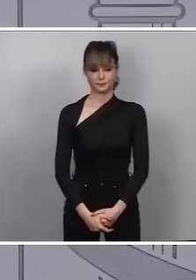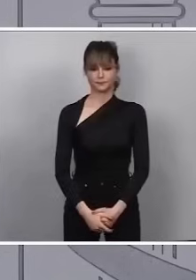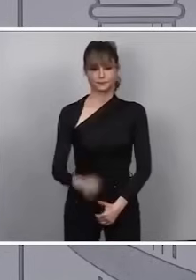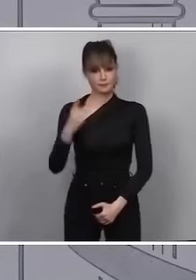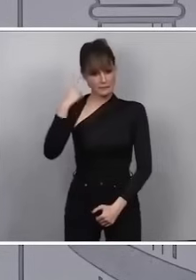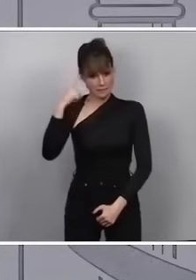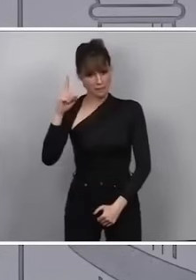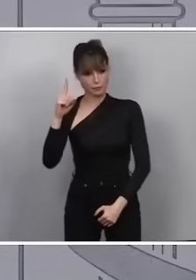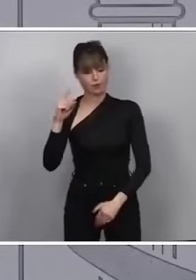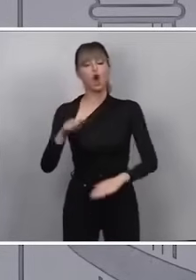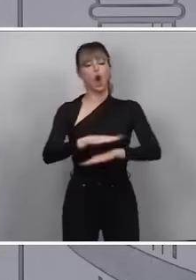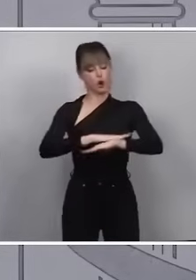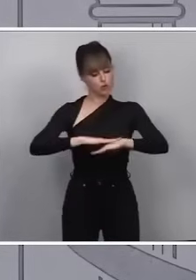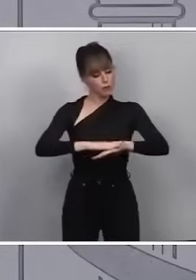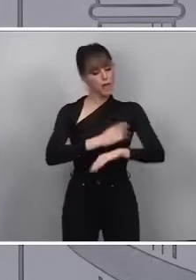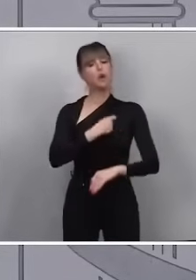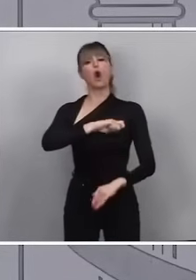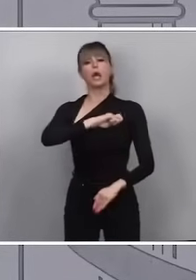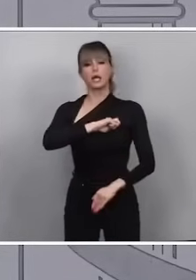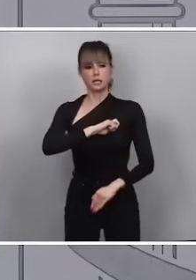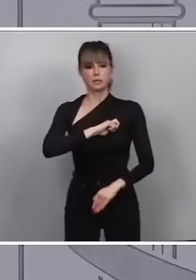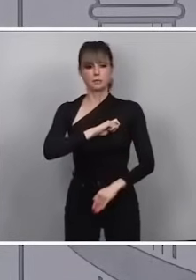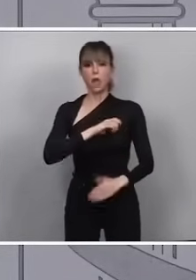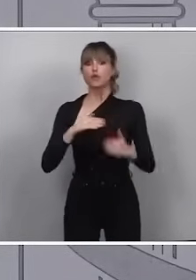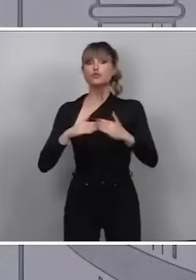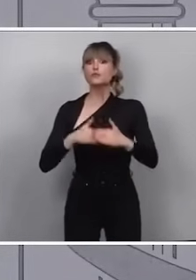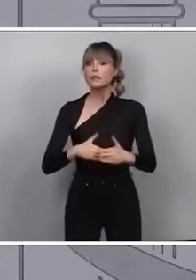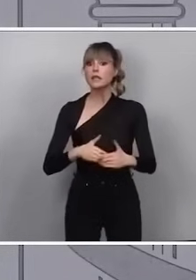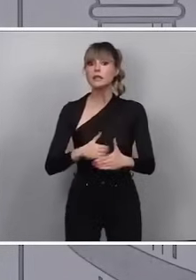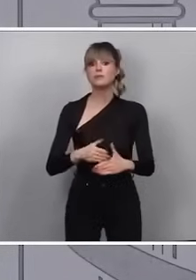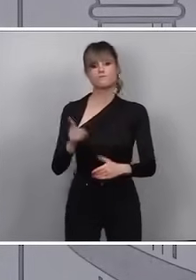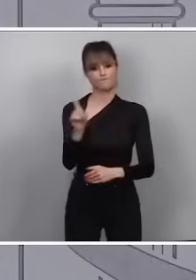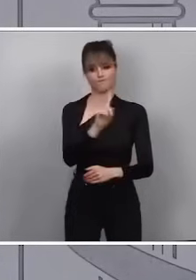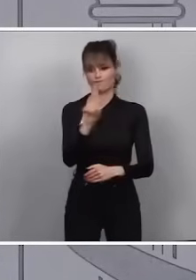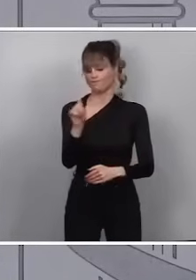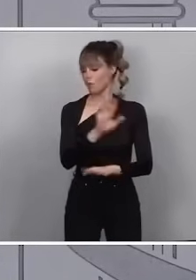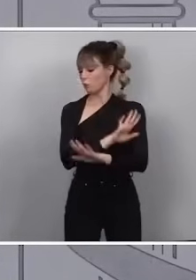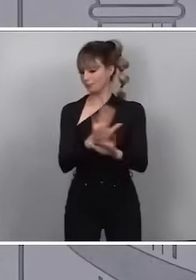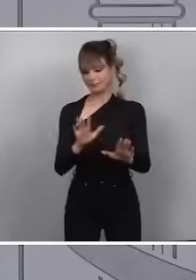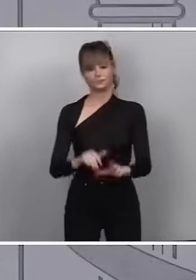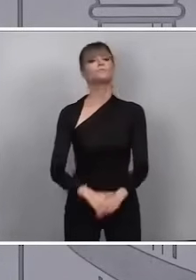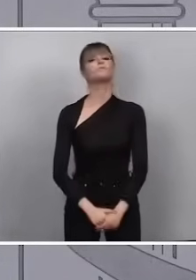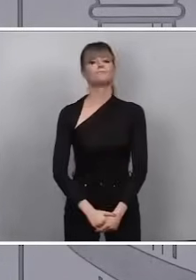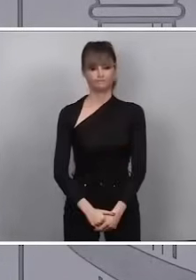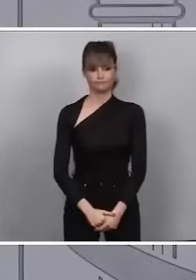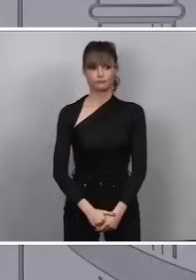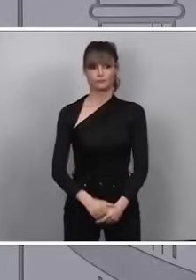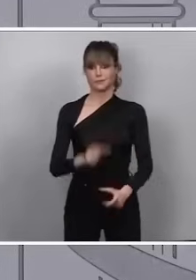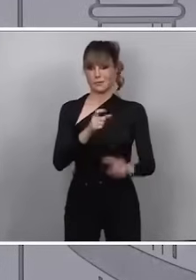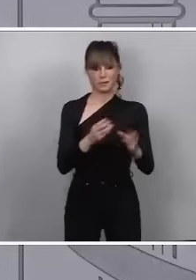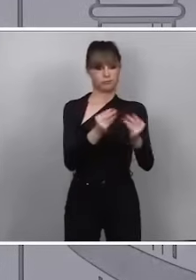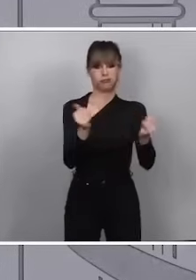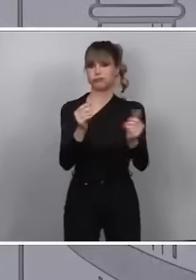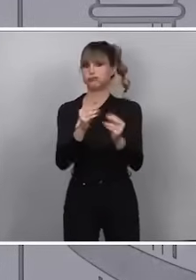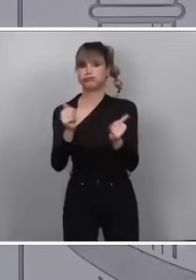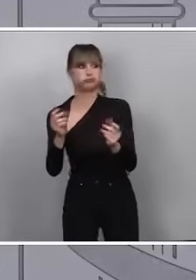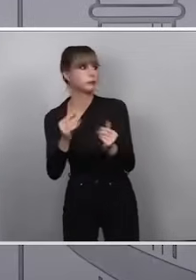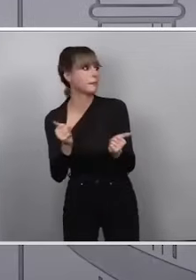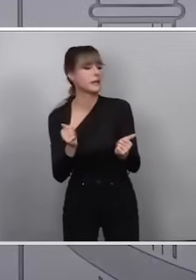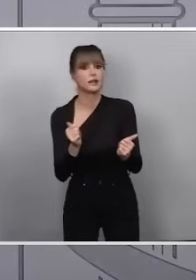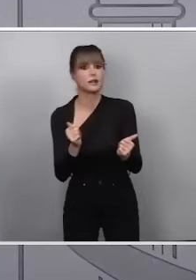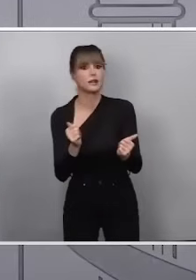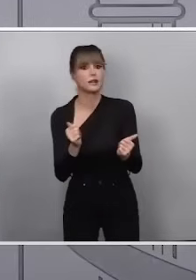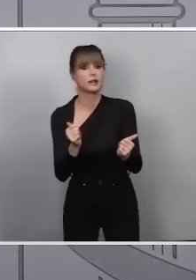sabemos En todo caso desde el gobierno de España que esto no es suficiente Y no que aún quedan desaparecidos por localizar